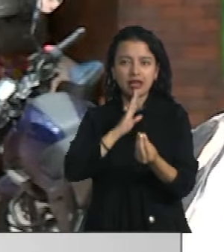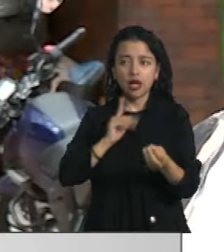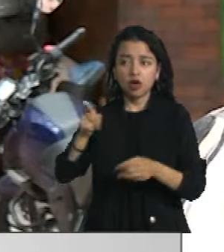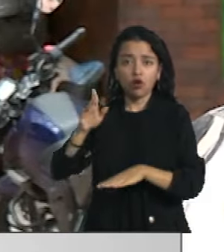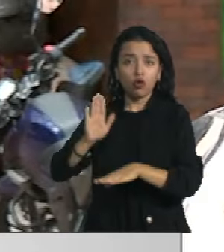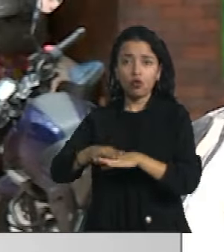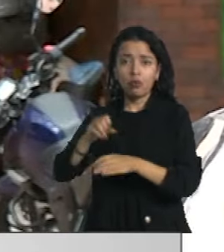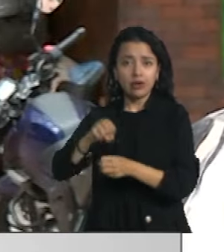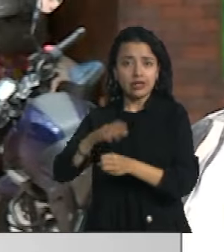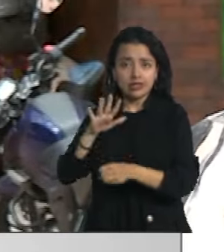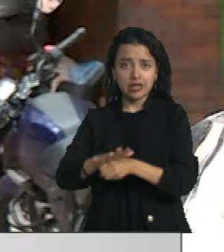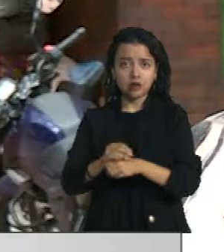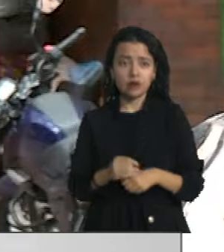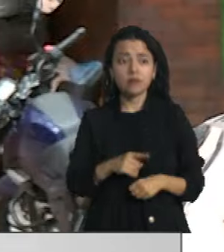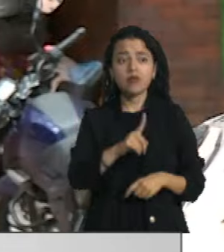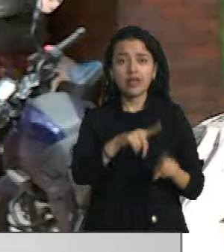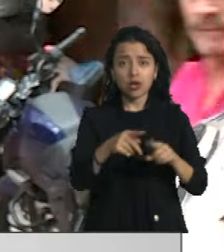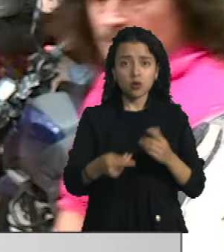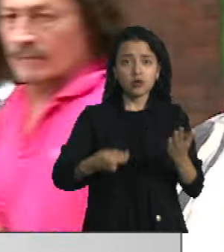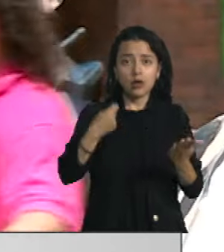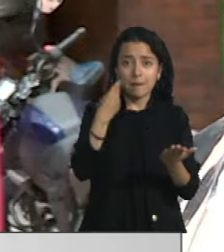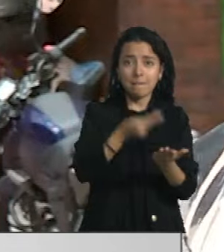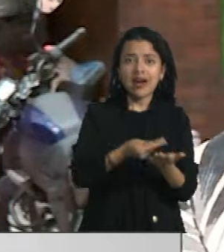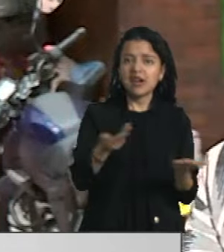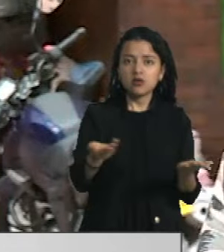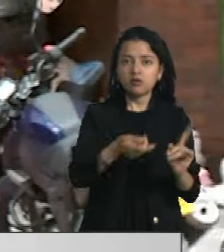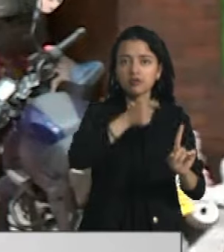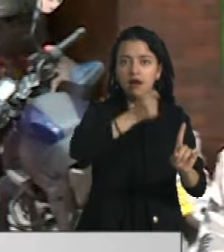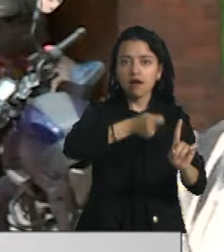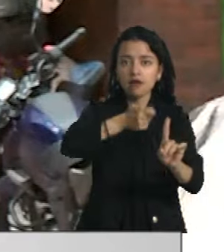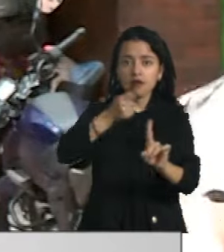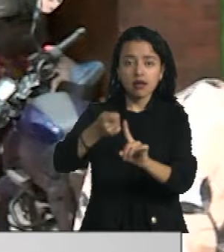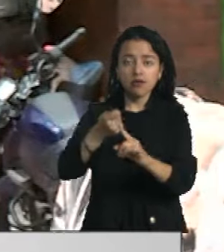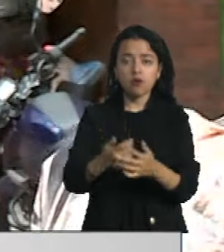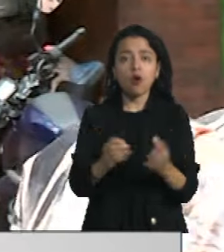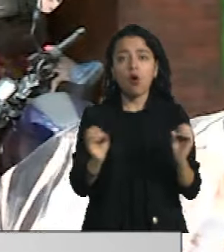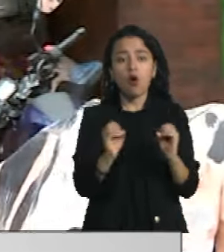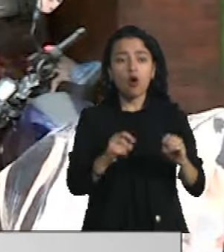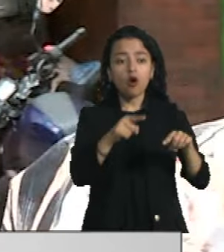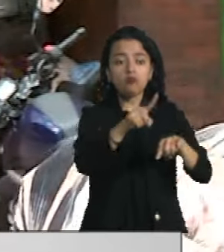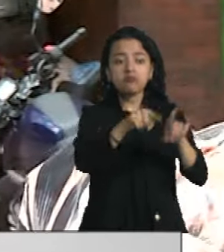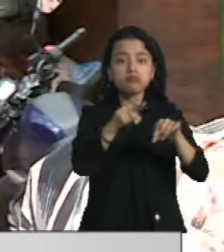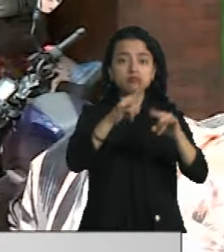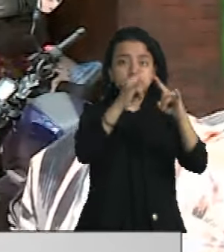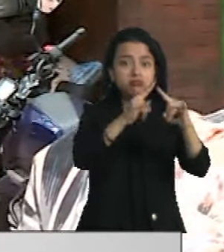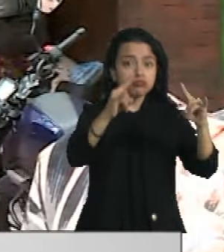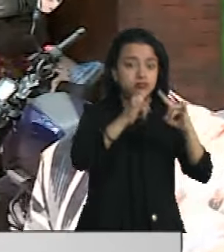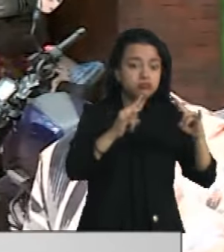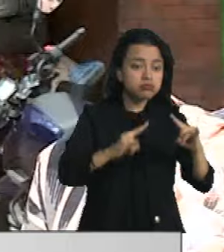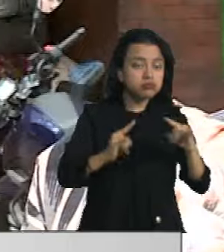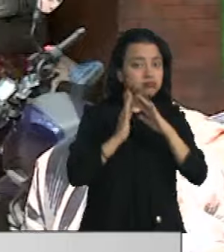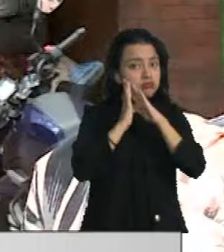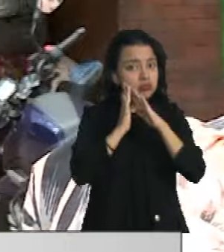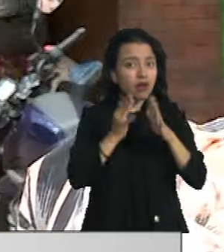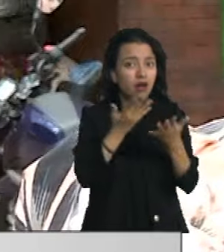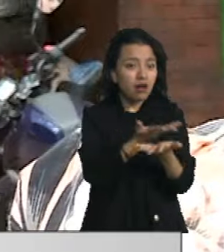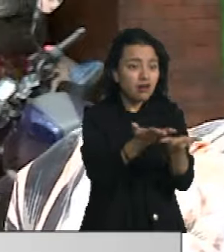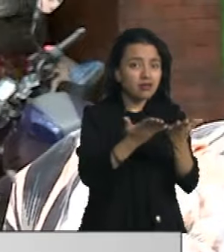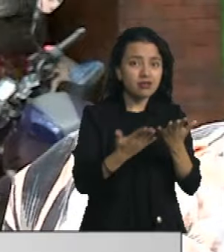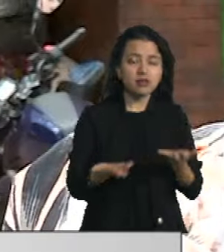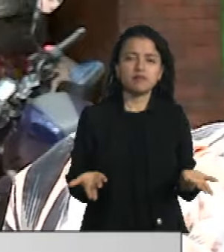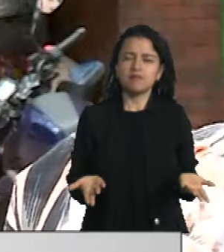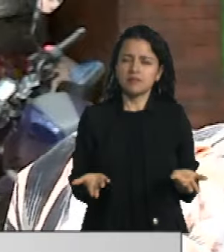Son personas que han estado en asentamientos o están en asentamientos producto de desplazamiento